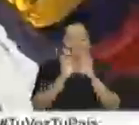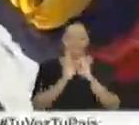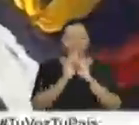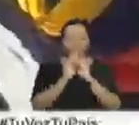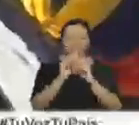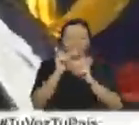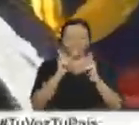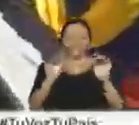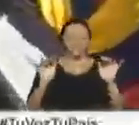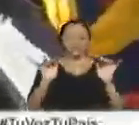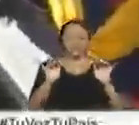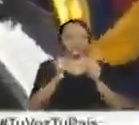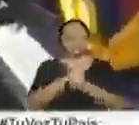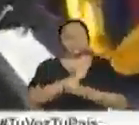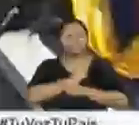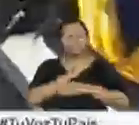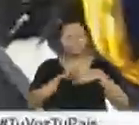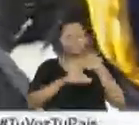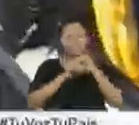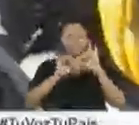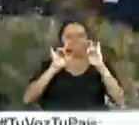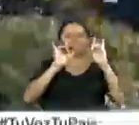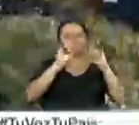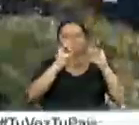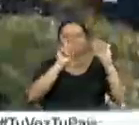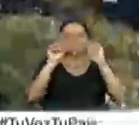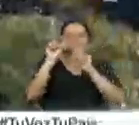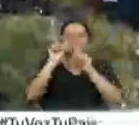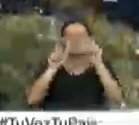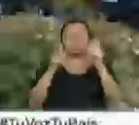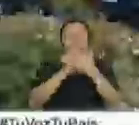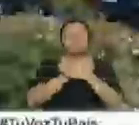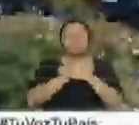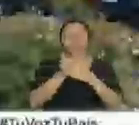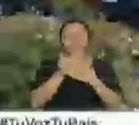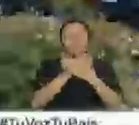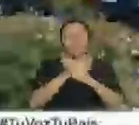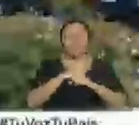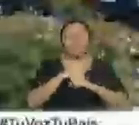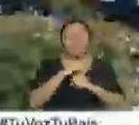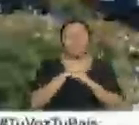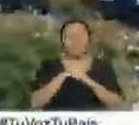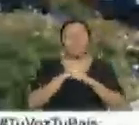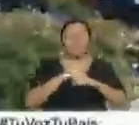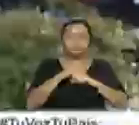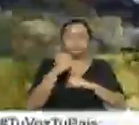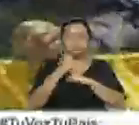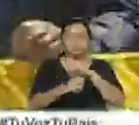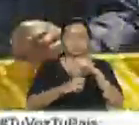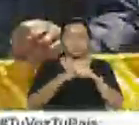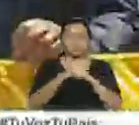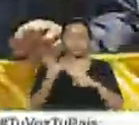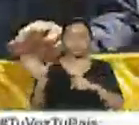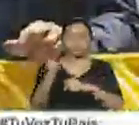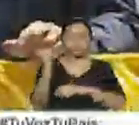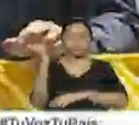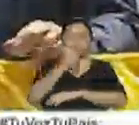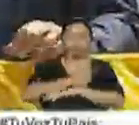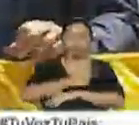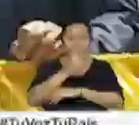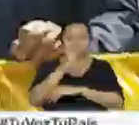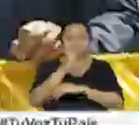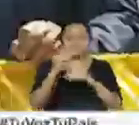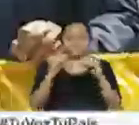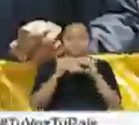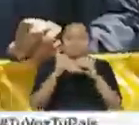asistentes demostraron su cariño al primer mandatario por su gestión al frente del país en estos 10 años. Toda la jornada estuvo marcada con